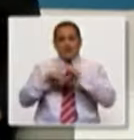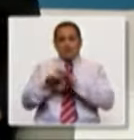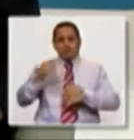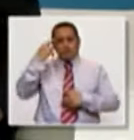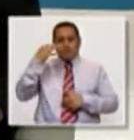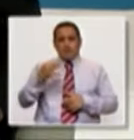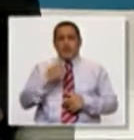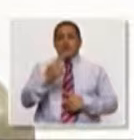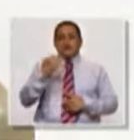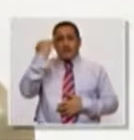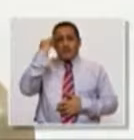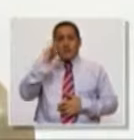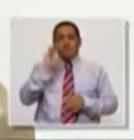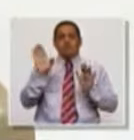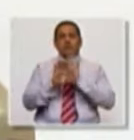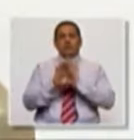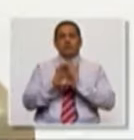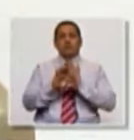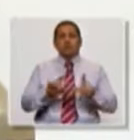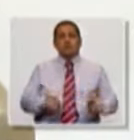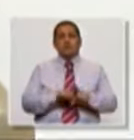supuestos. Esta es la idea, ¿no? Esta es la idea, porque